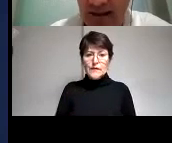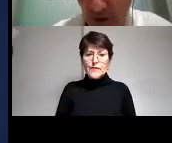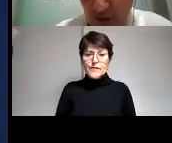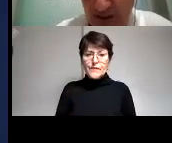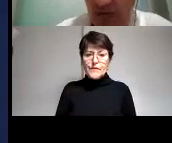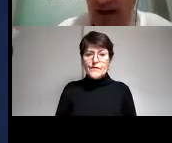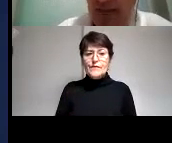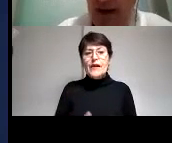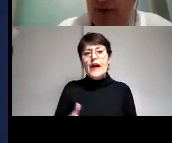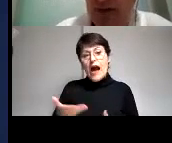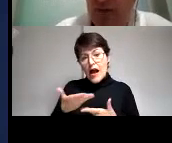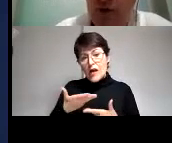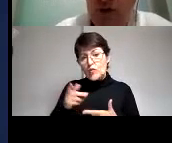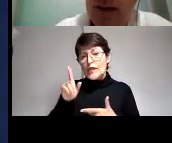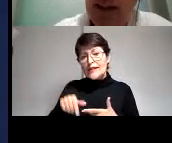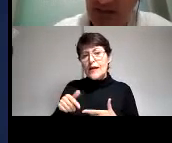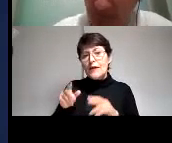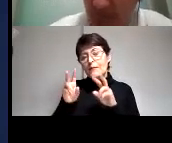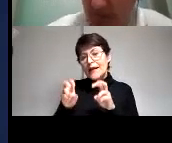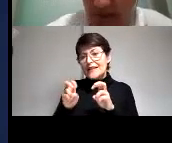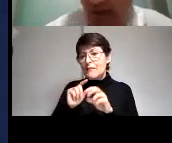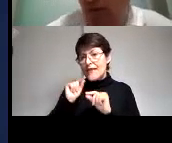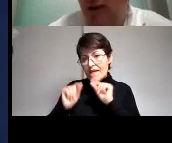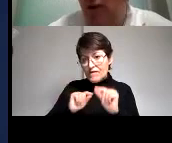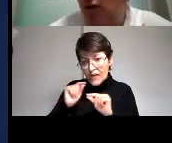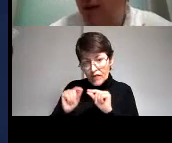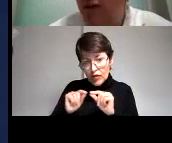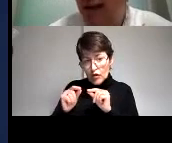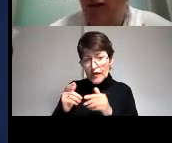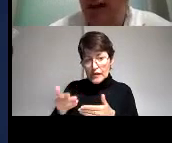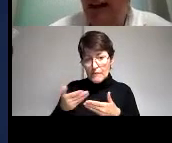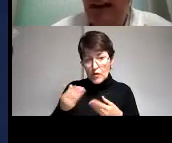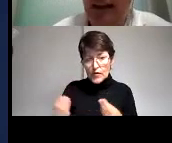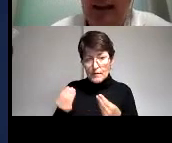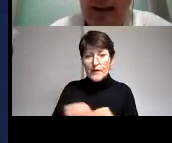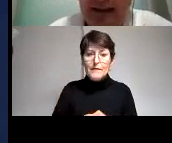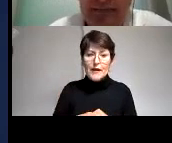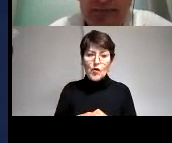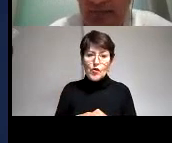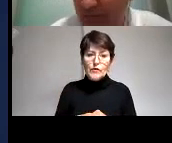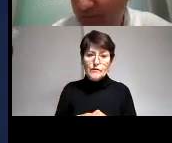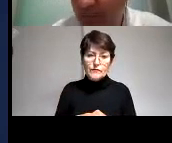inmunodeficiencias, como estamos aportando inmunoglobulinas, estamos aportando soldados al